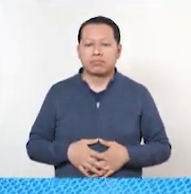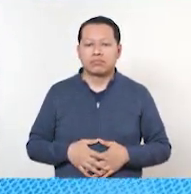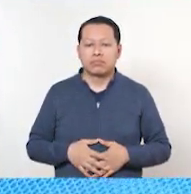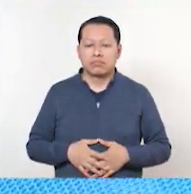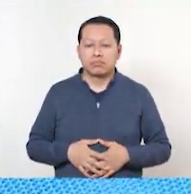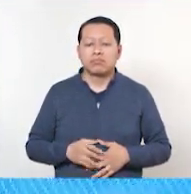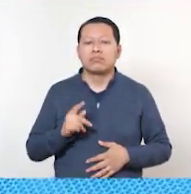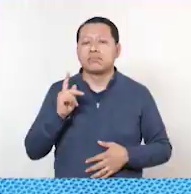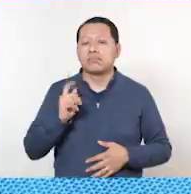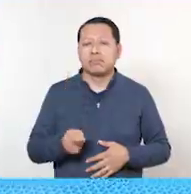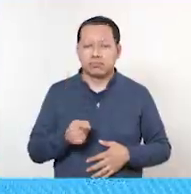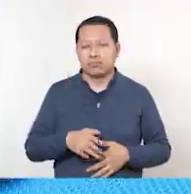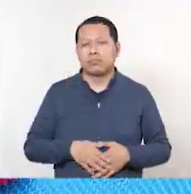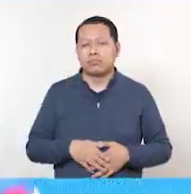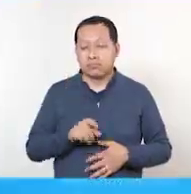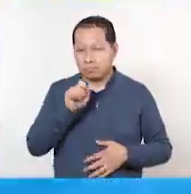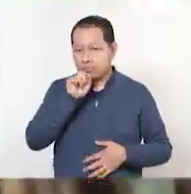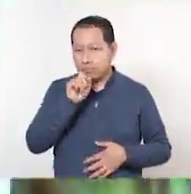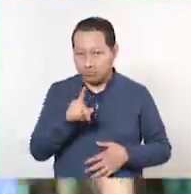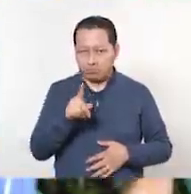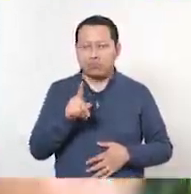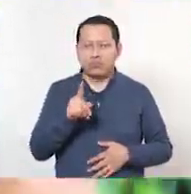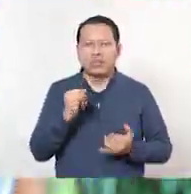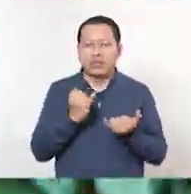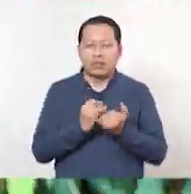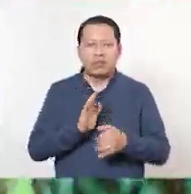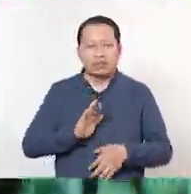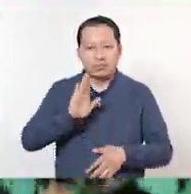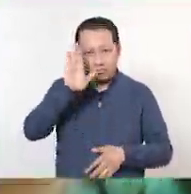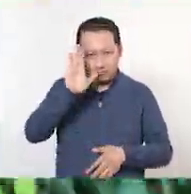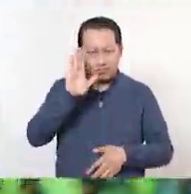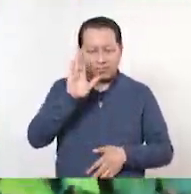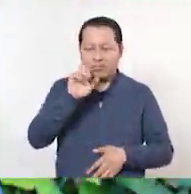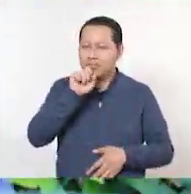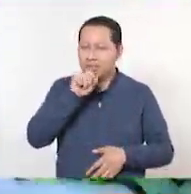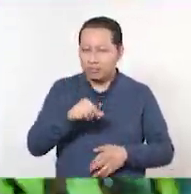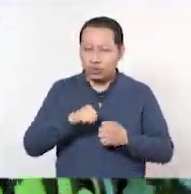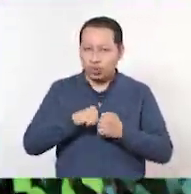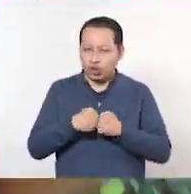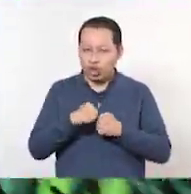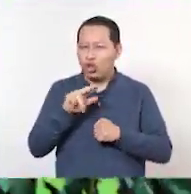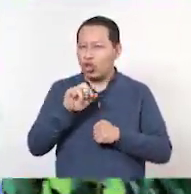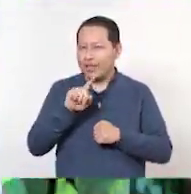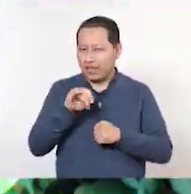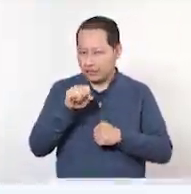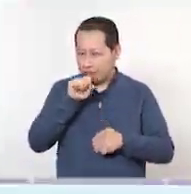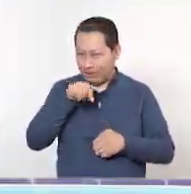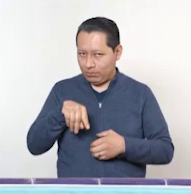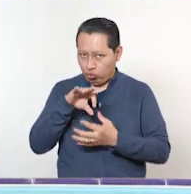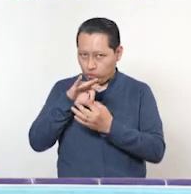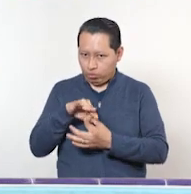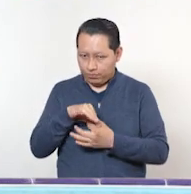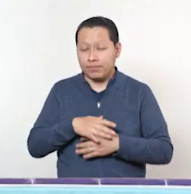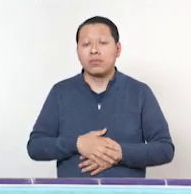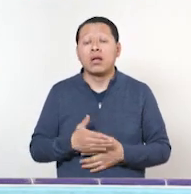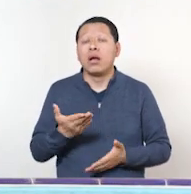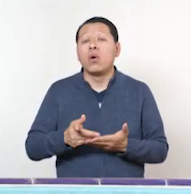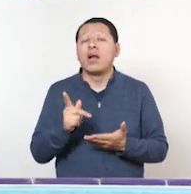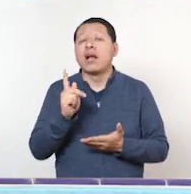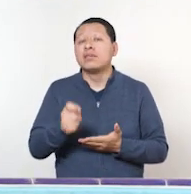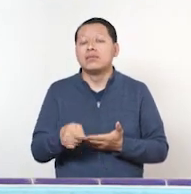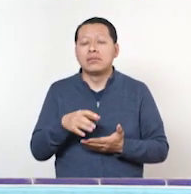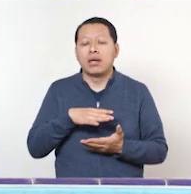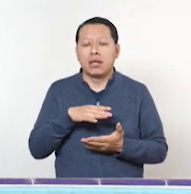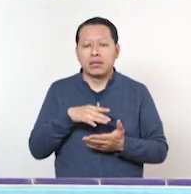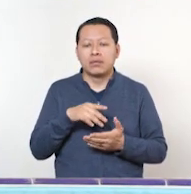Acuérdense que es la rodilla que se levanta, la mano del mismo lado se estira. Ahora vamos a hacer una marcha